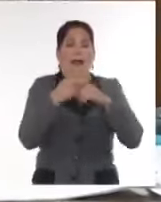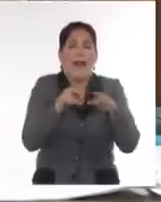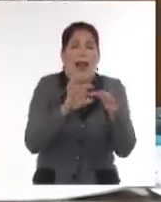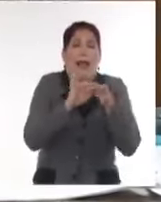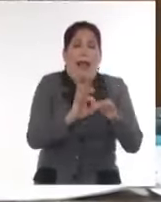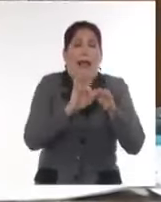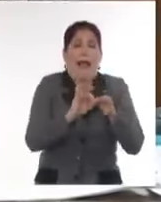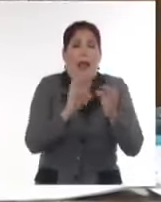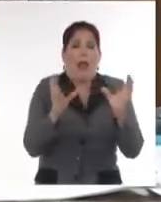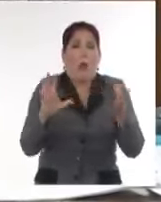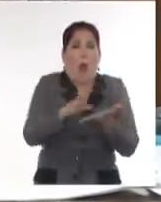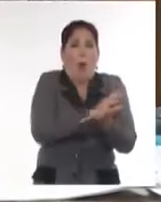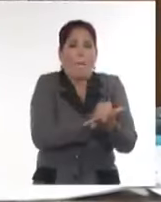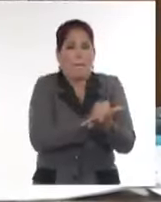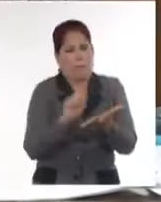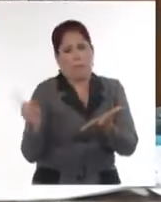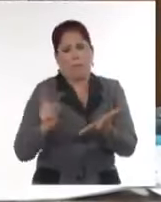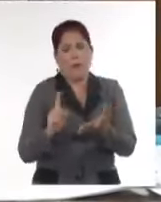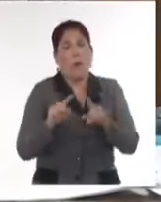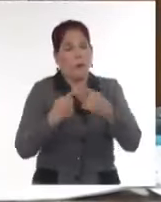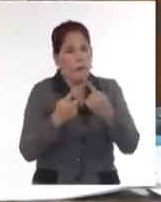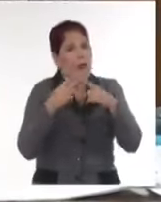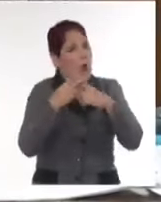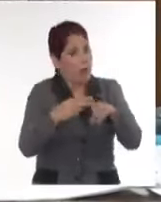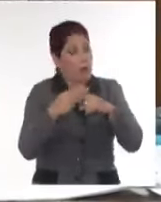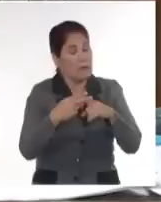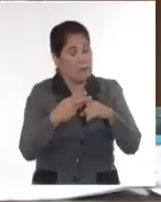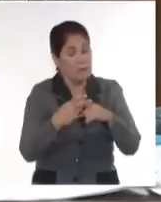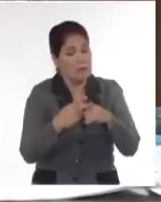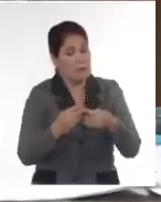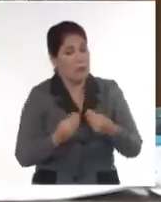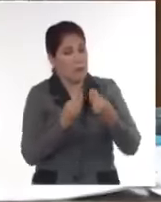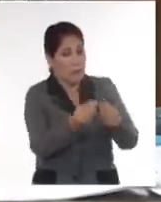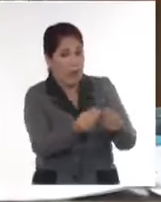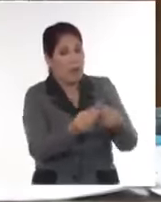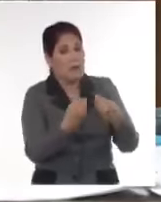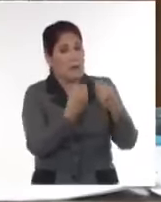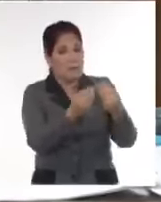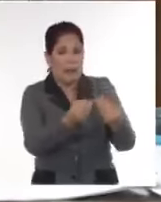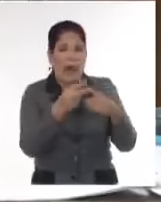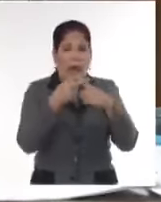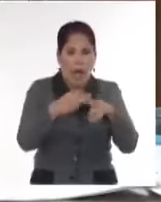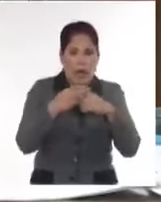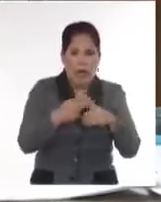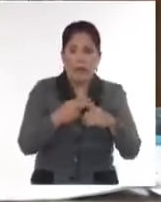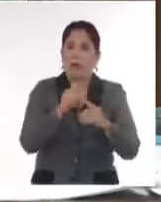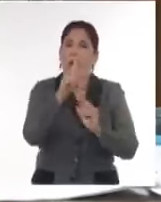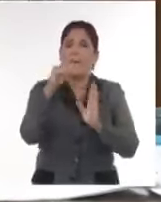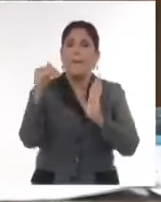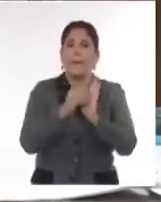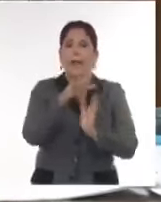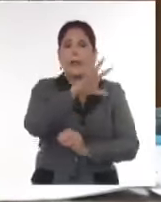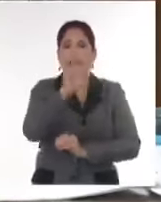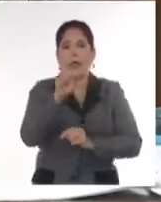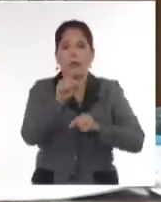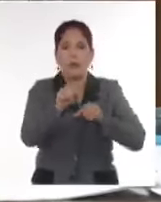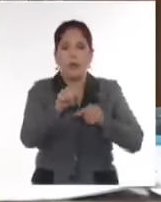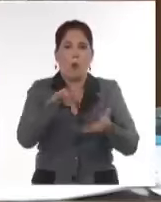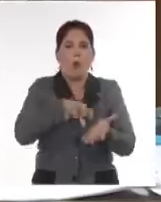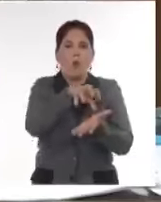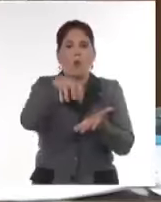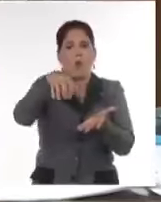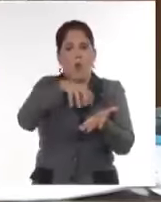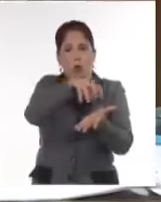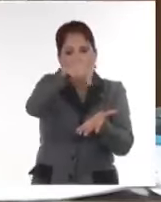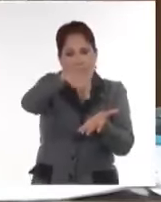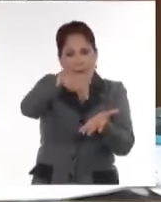de Guiteras, pero sí ha sido un mantenimiento que se han tocado más de 1.500 puntos de la